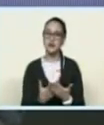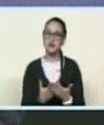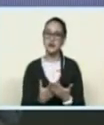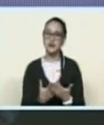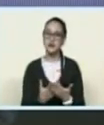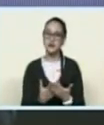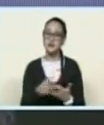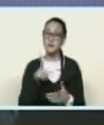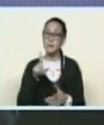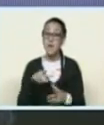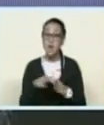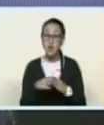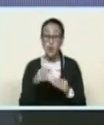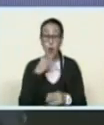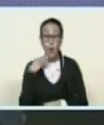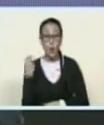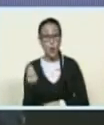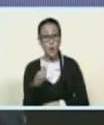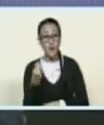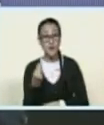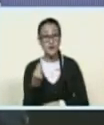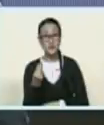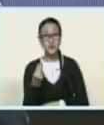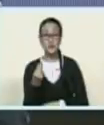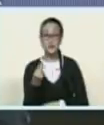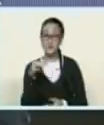especialmente a la juventud de Miranda,